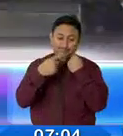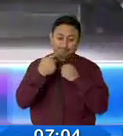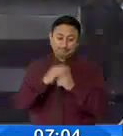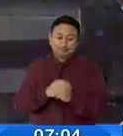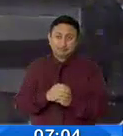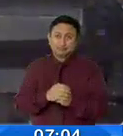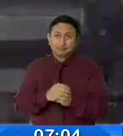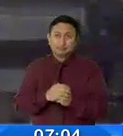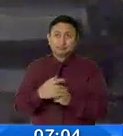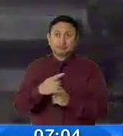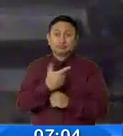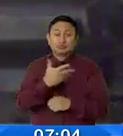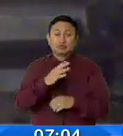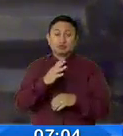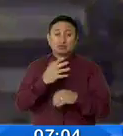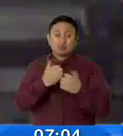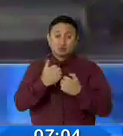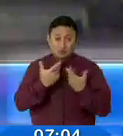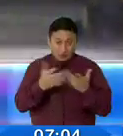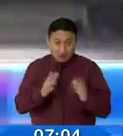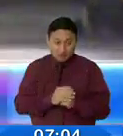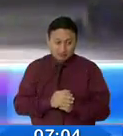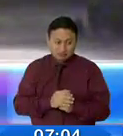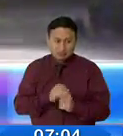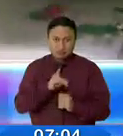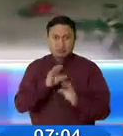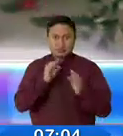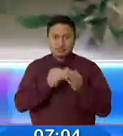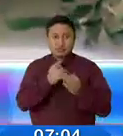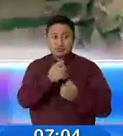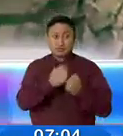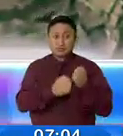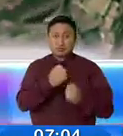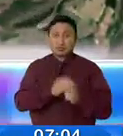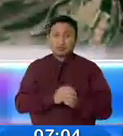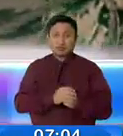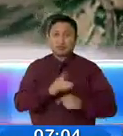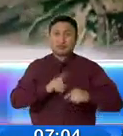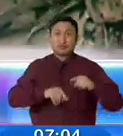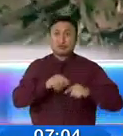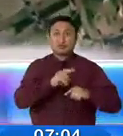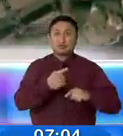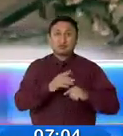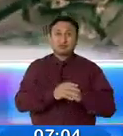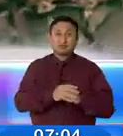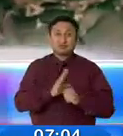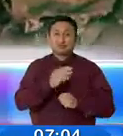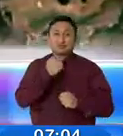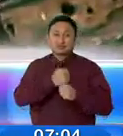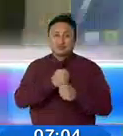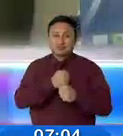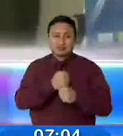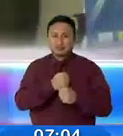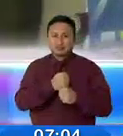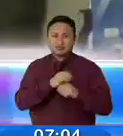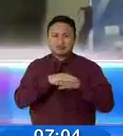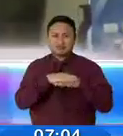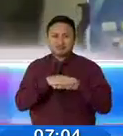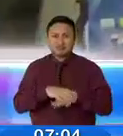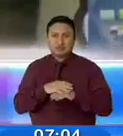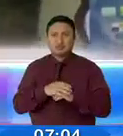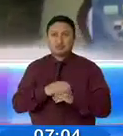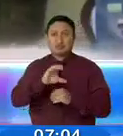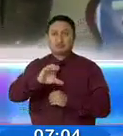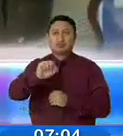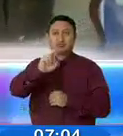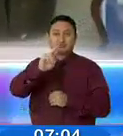Y es que el problema no solo queda ahí. Las familias que viven estos incidentes incluso bajan su nivel de productividad económico. Aunque Carlos no ha